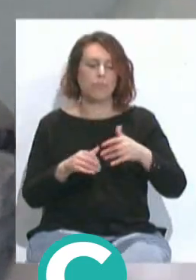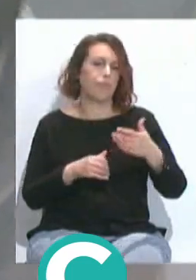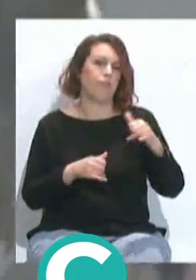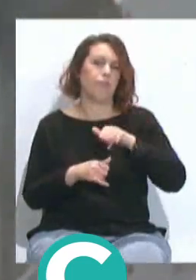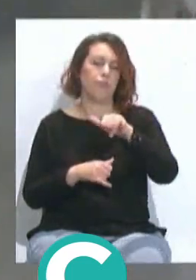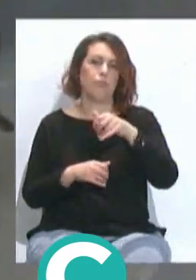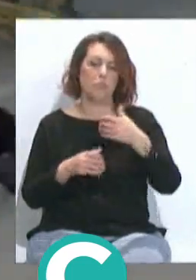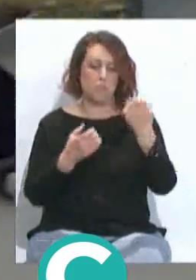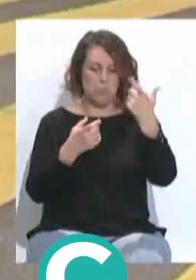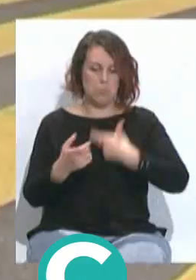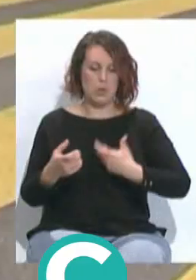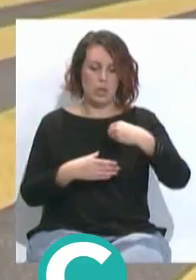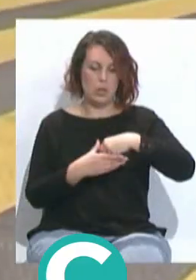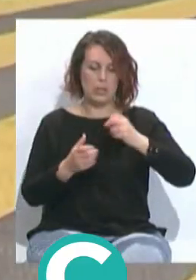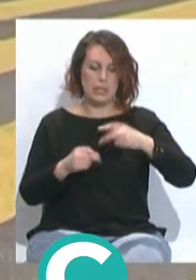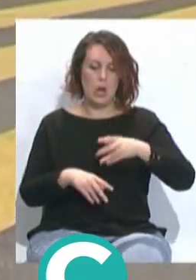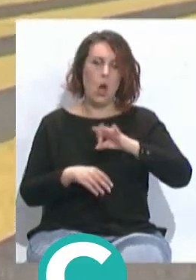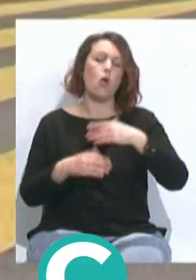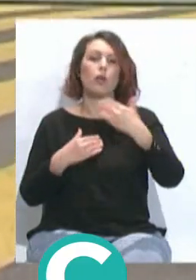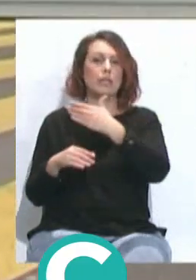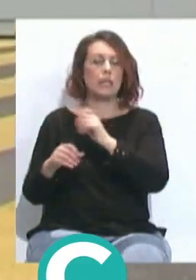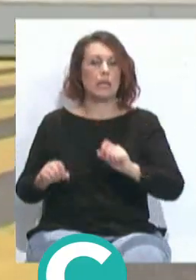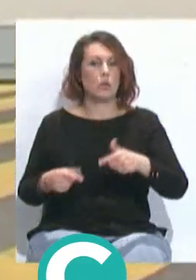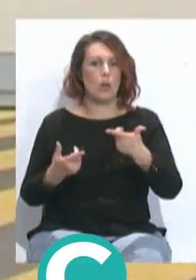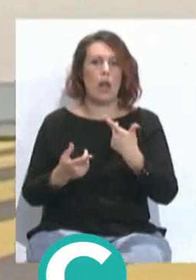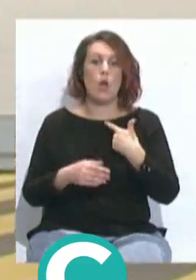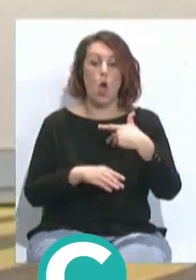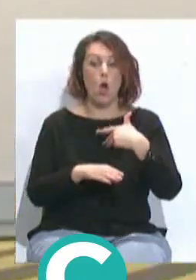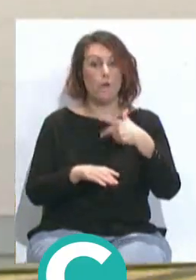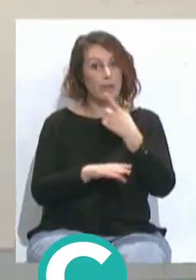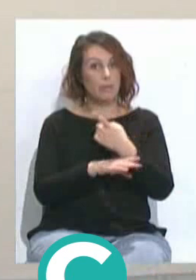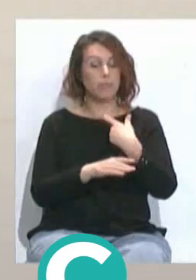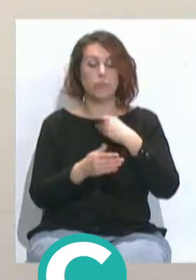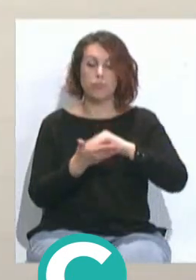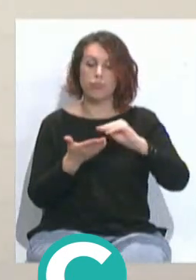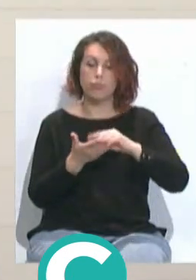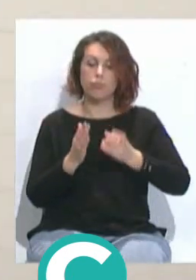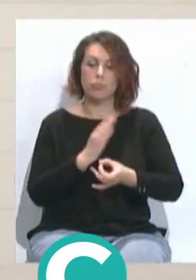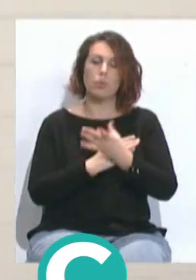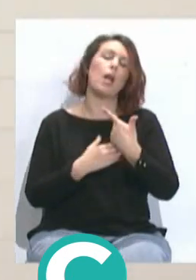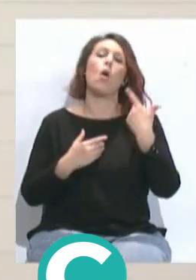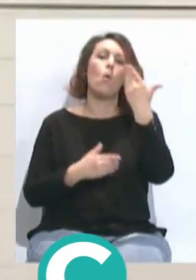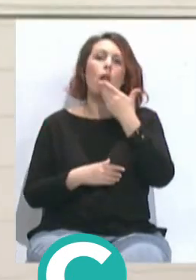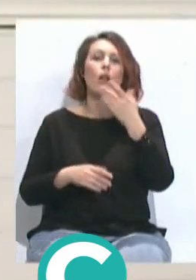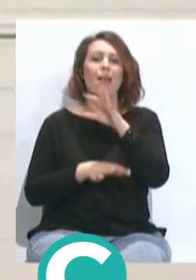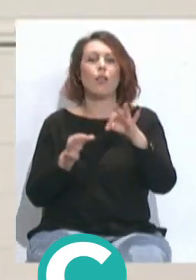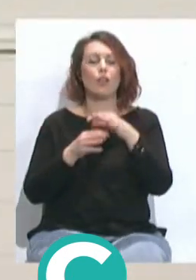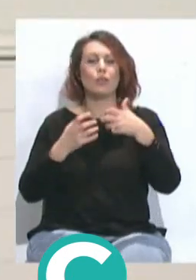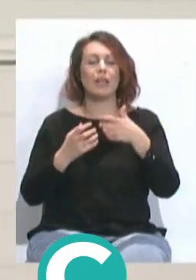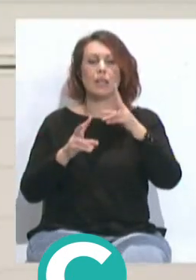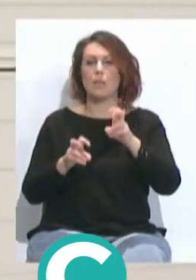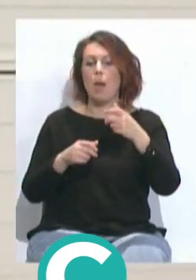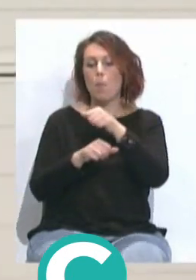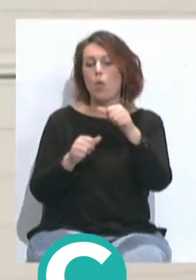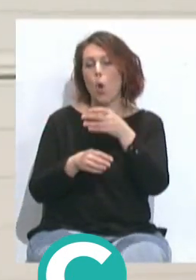logística sostenible. En materia de gobernanza, se ha conocido un informe elaborado por la Escuela de Organización Industrial sobre distintos